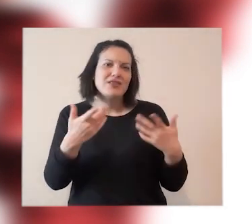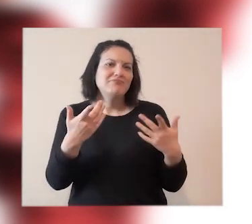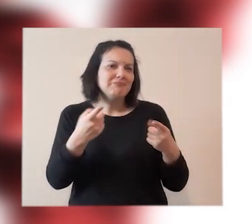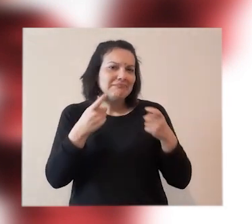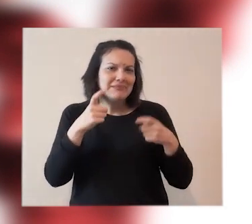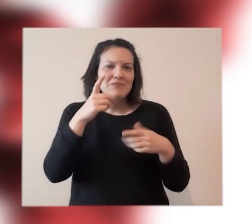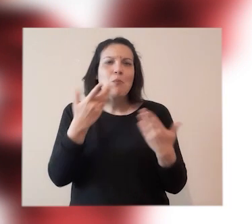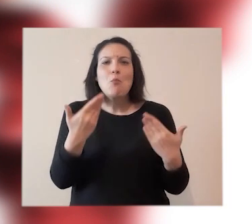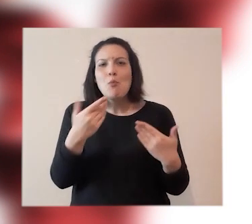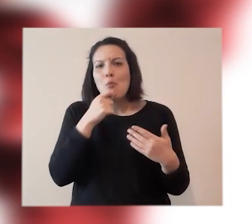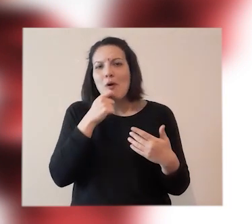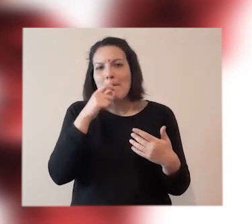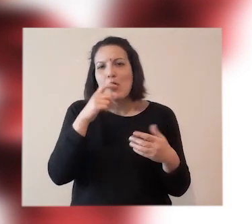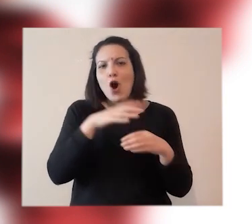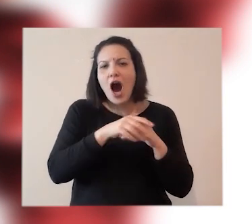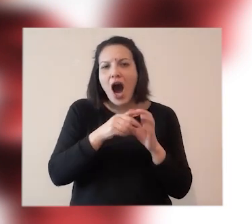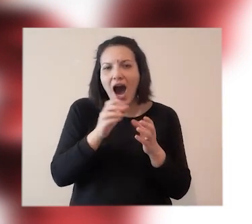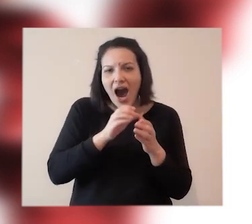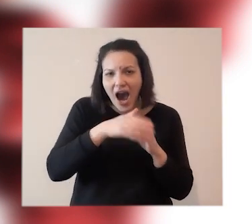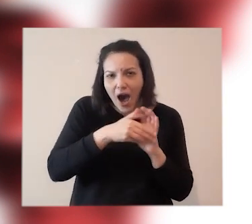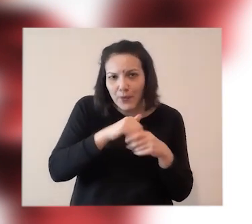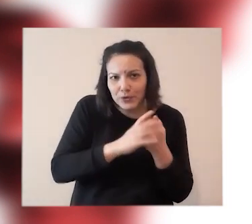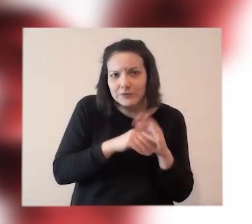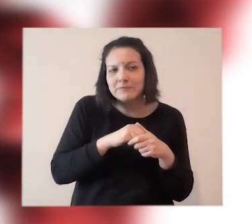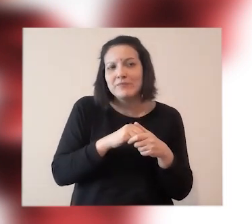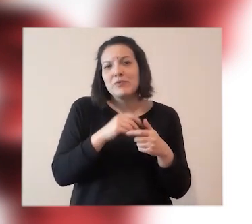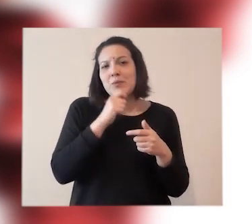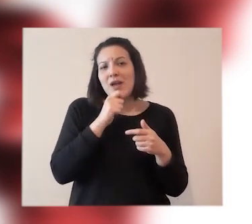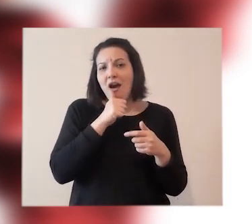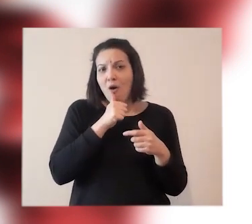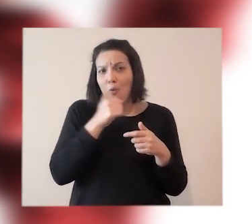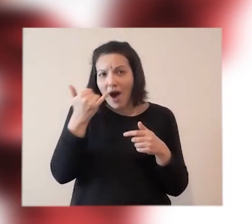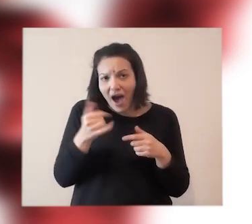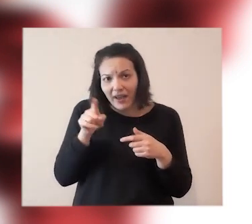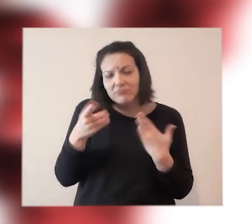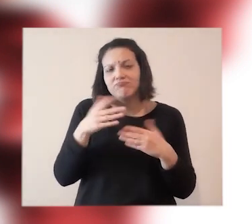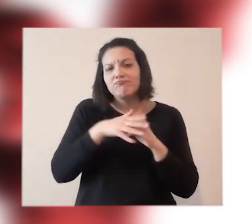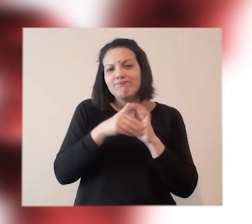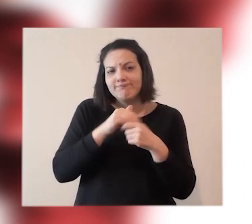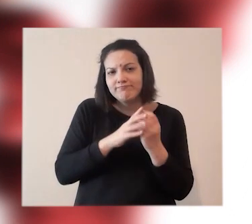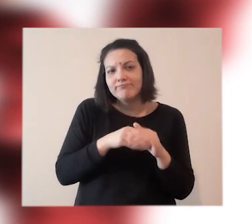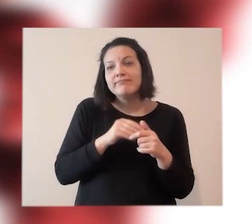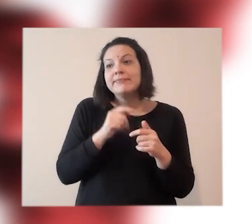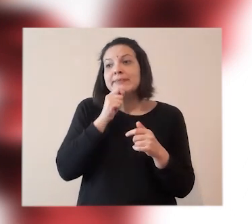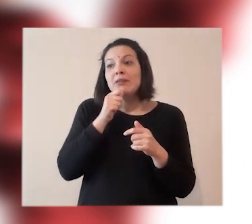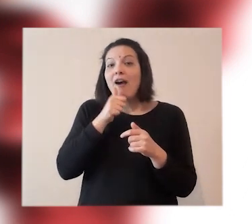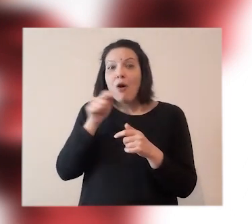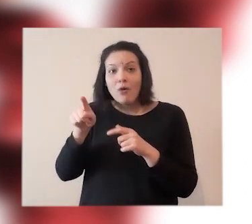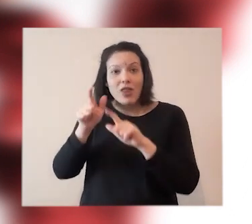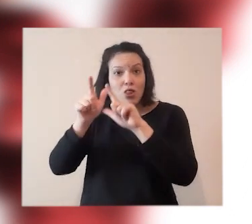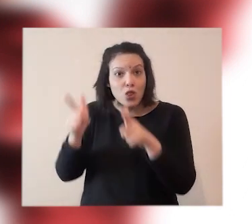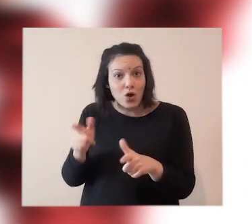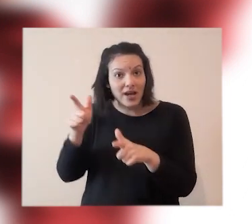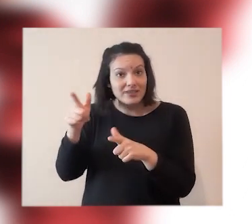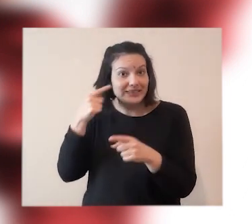desinfección, como puede ser llevar jabón, si no tiene posibilidad de tener agua potable para lavarse las manos, y si no es así,